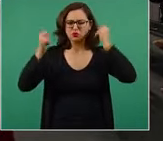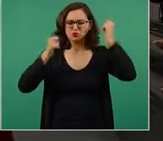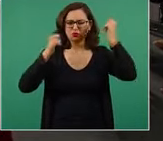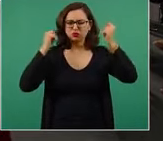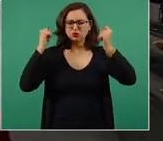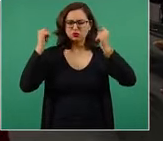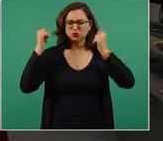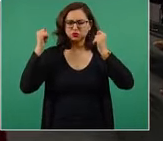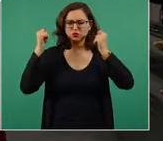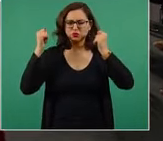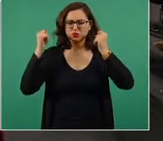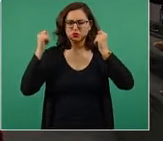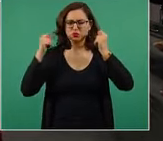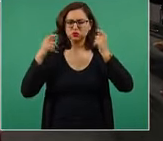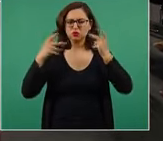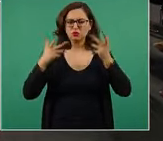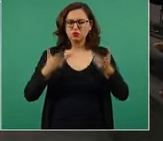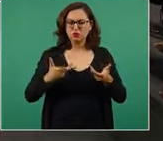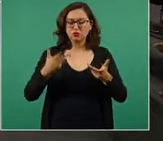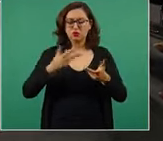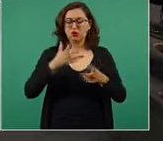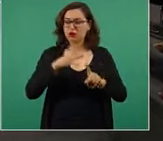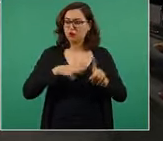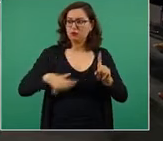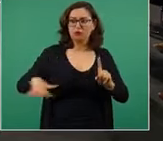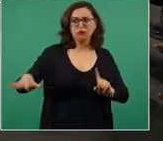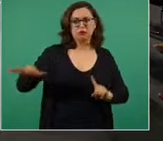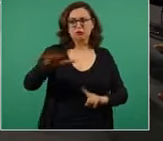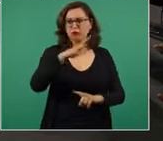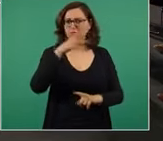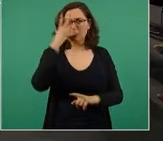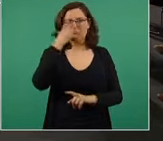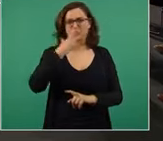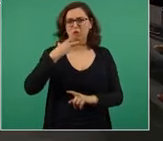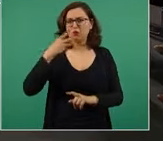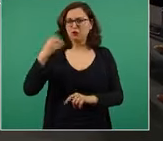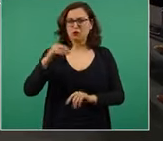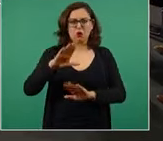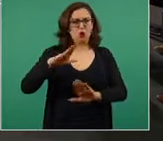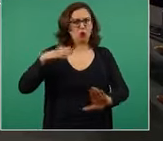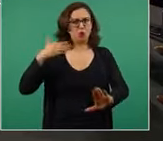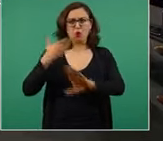un puerto turístico que iba a dar en la torre toda la belleza que tiene